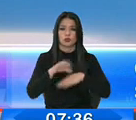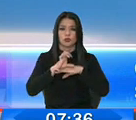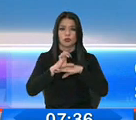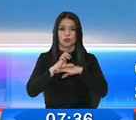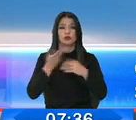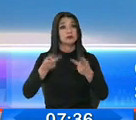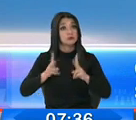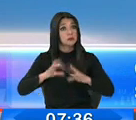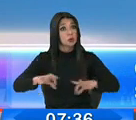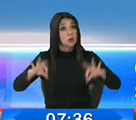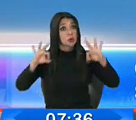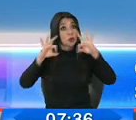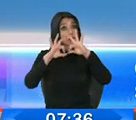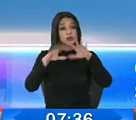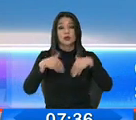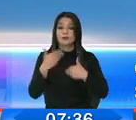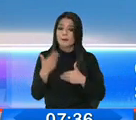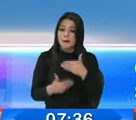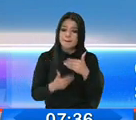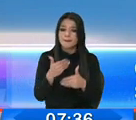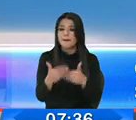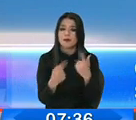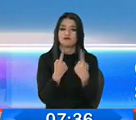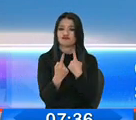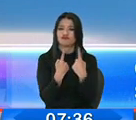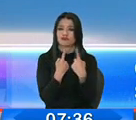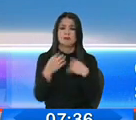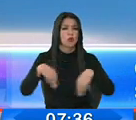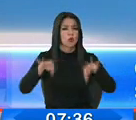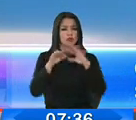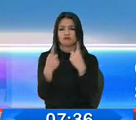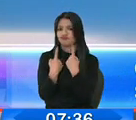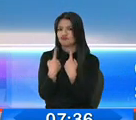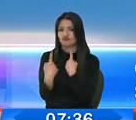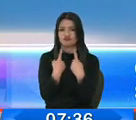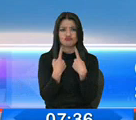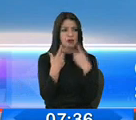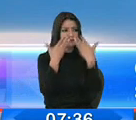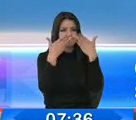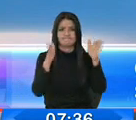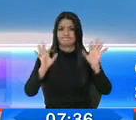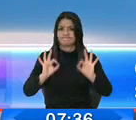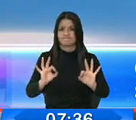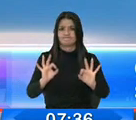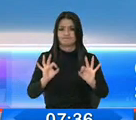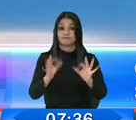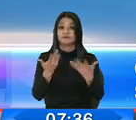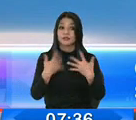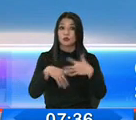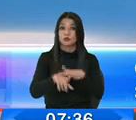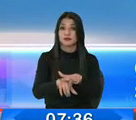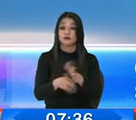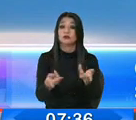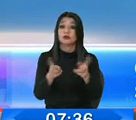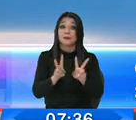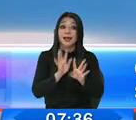y lo importante aquí es seguir manteniendo ese diálogo. El diálogo está abierto, el diálogo es inclusivo,